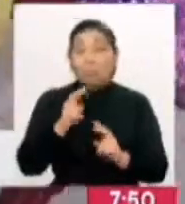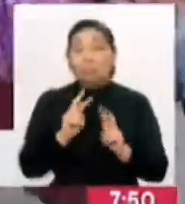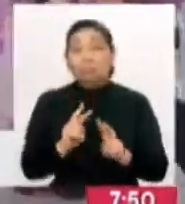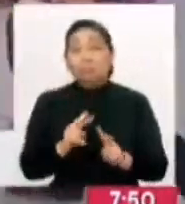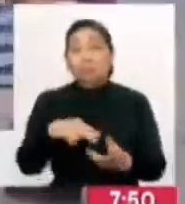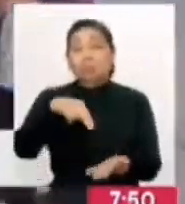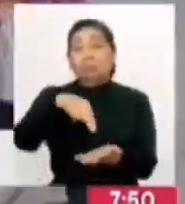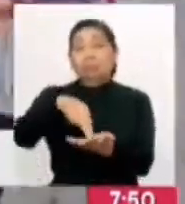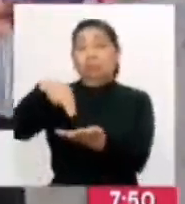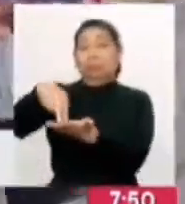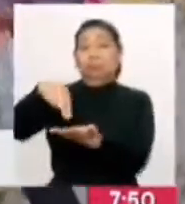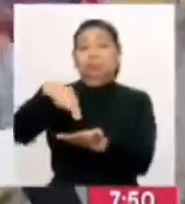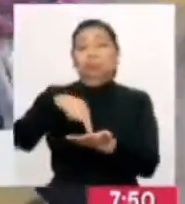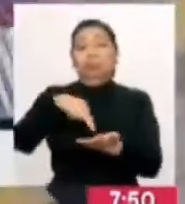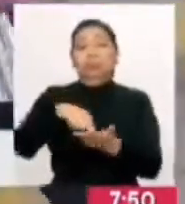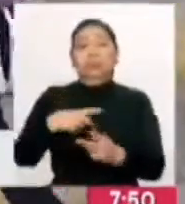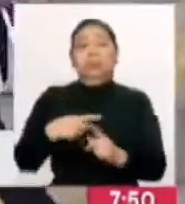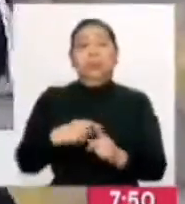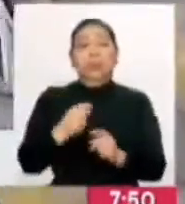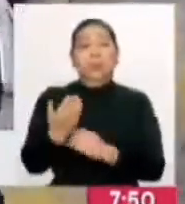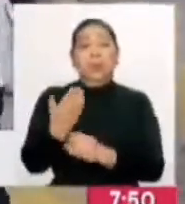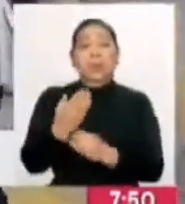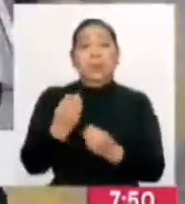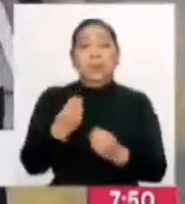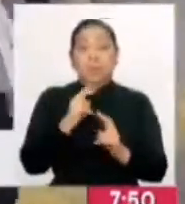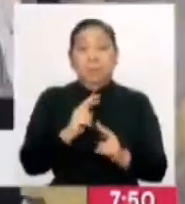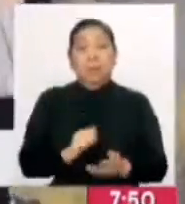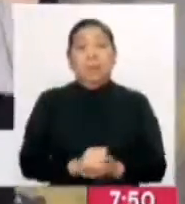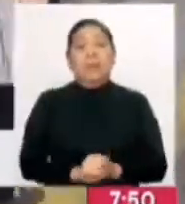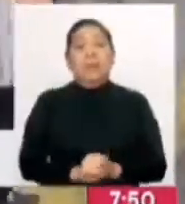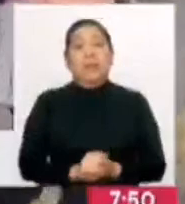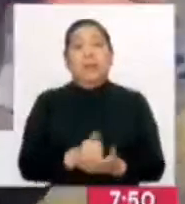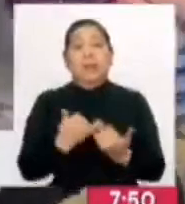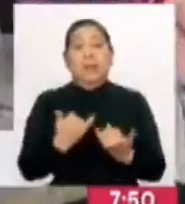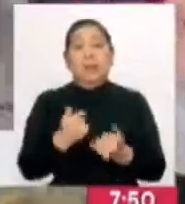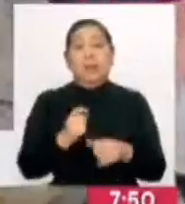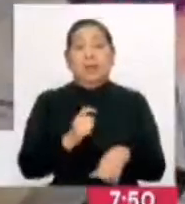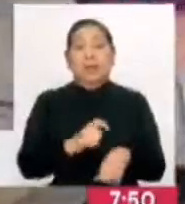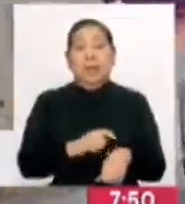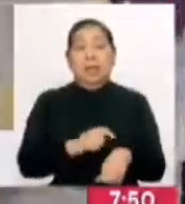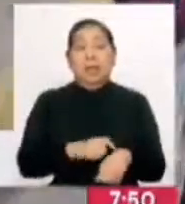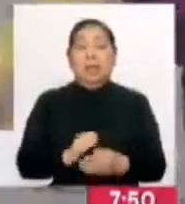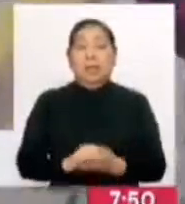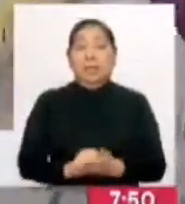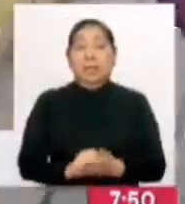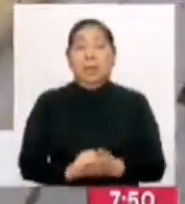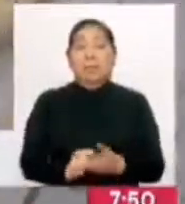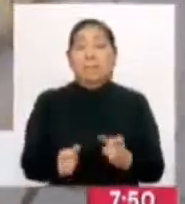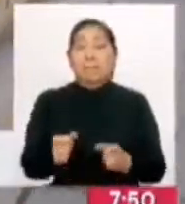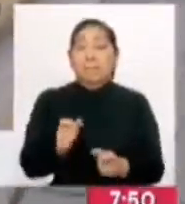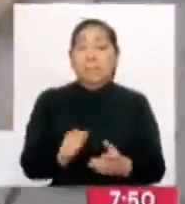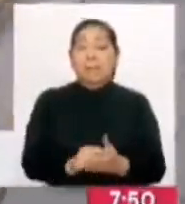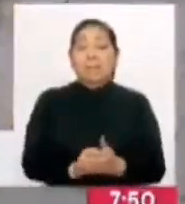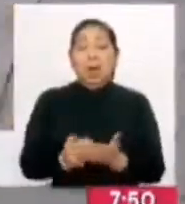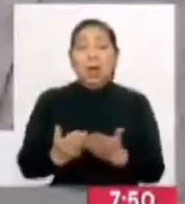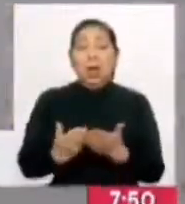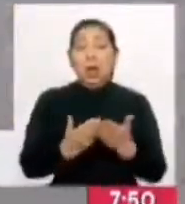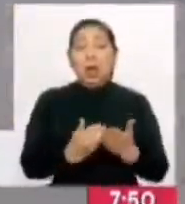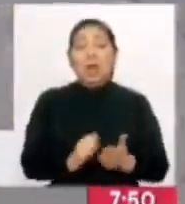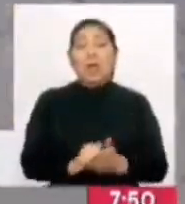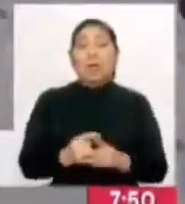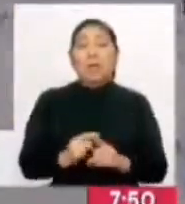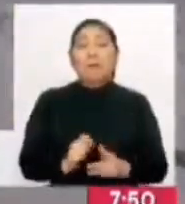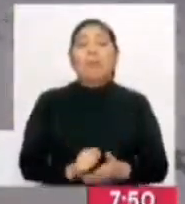el ingreso de los estudiantes a esta hora de la mañana, como podemos ver en estos momentos, en esta emblemática institución educativa